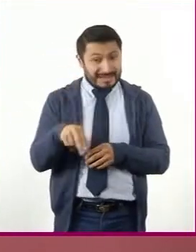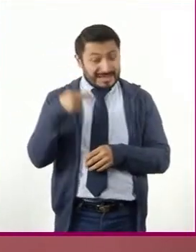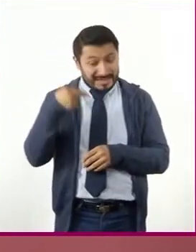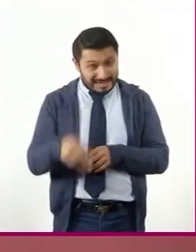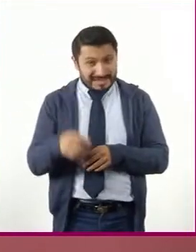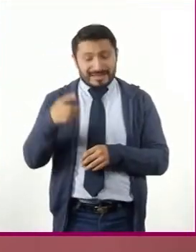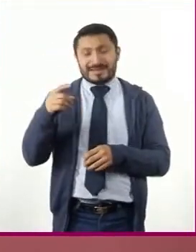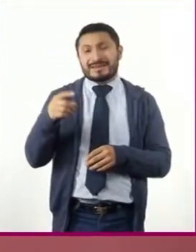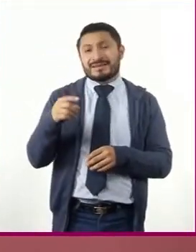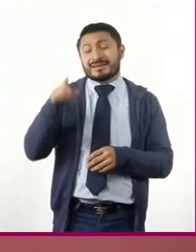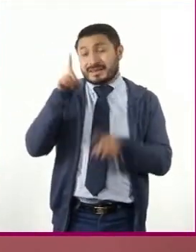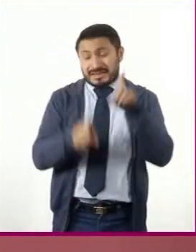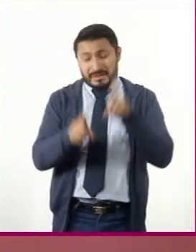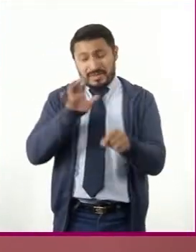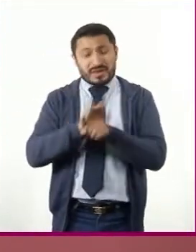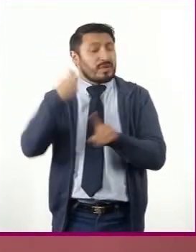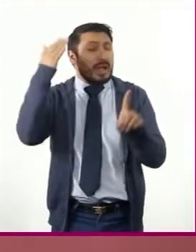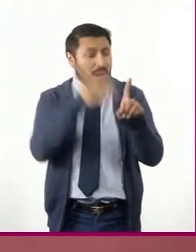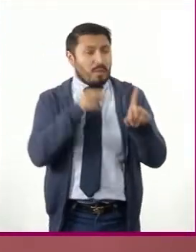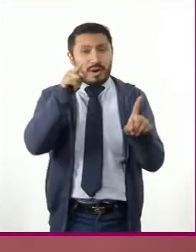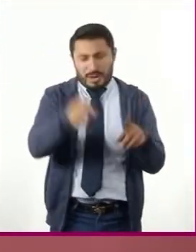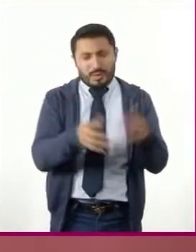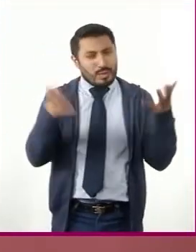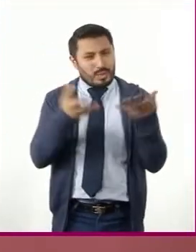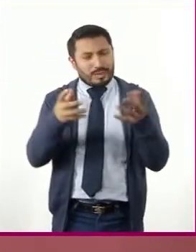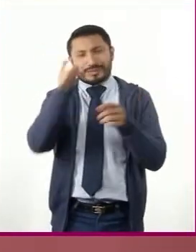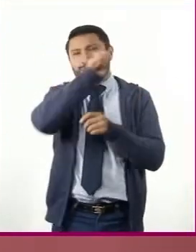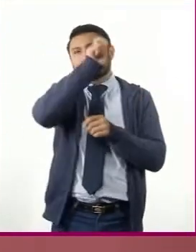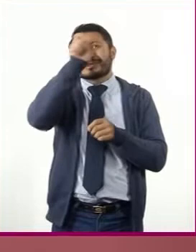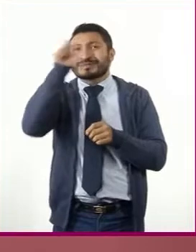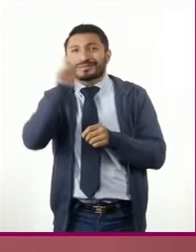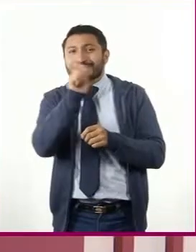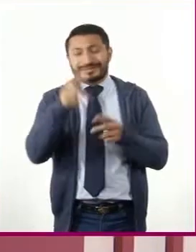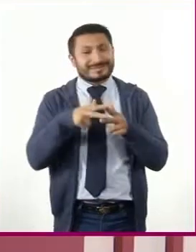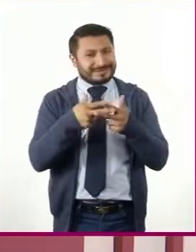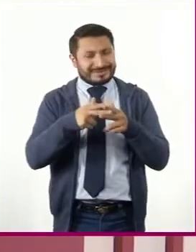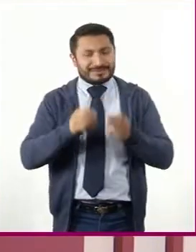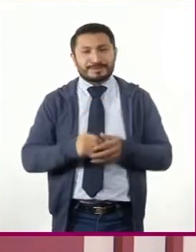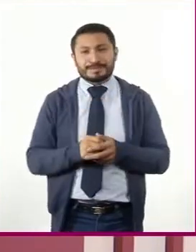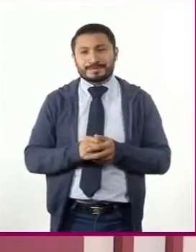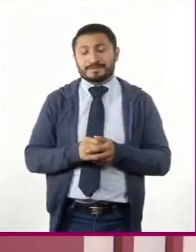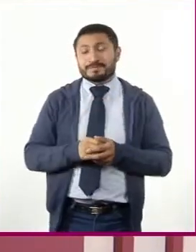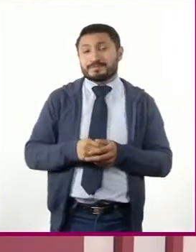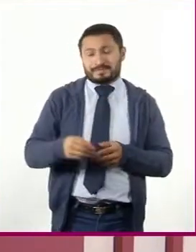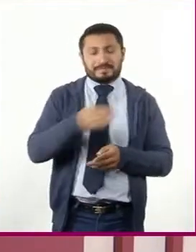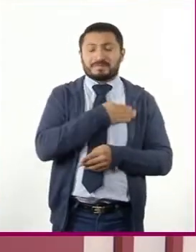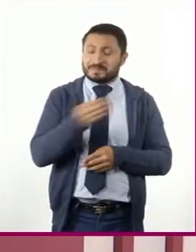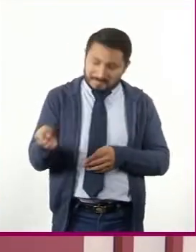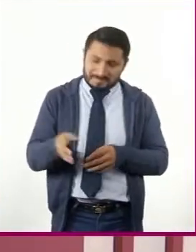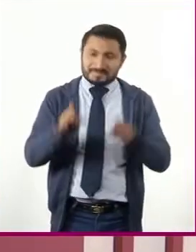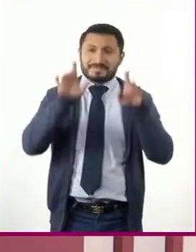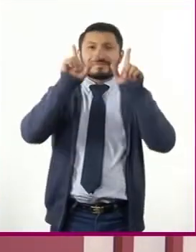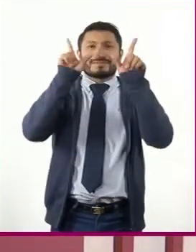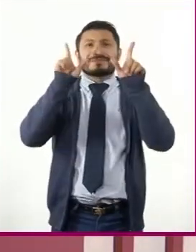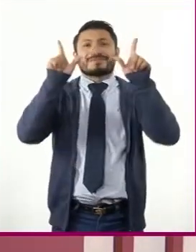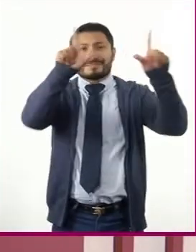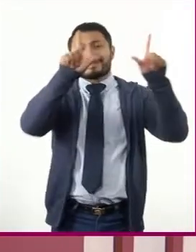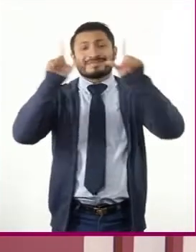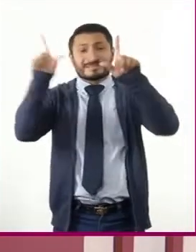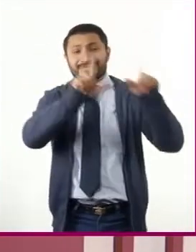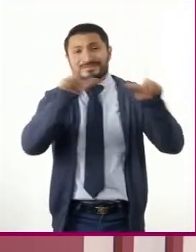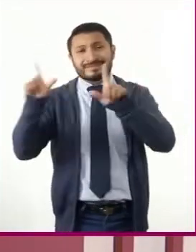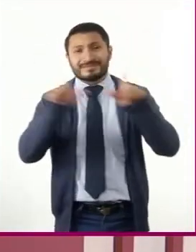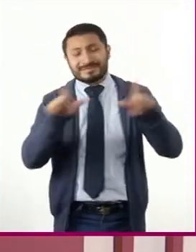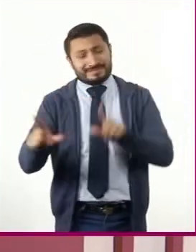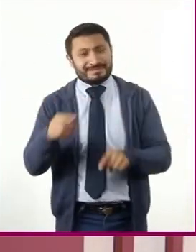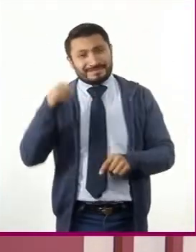de acuerdo con el objetivo que busque al elaborar esta herramienta. Un buen cuadro comparativo, como veremos a lo largo